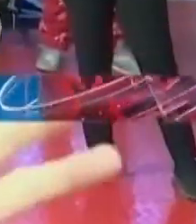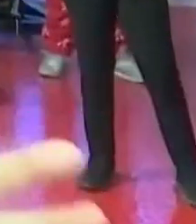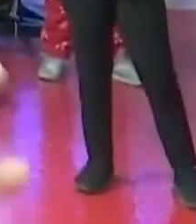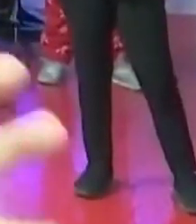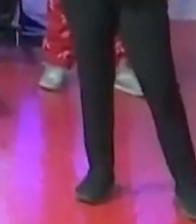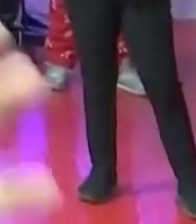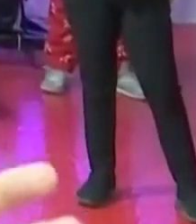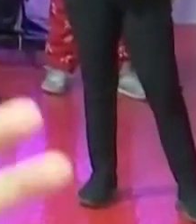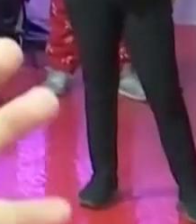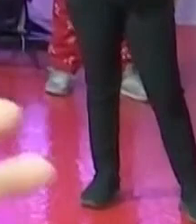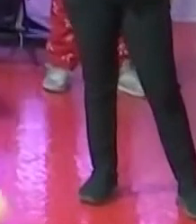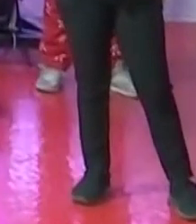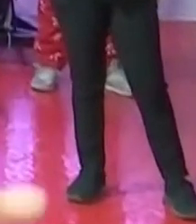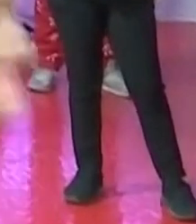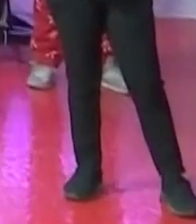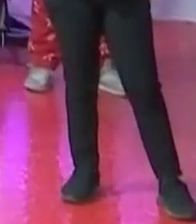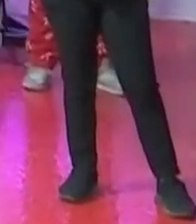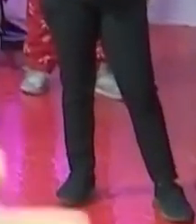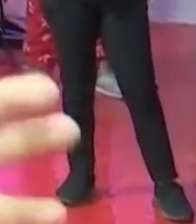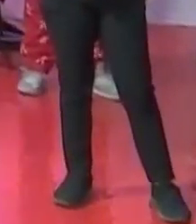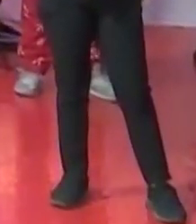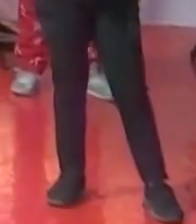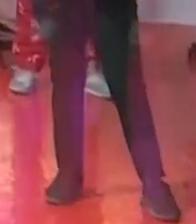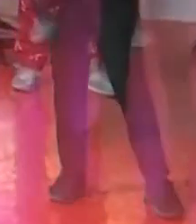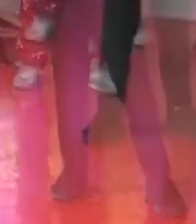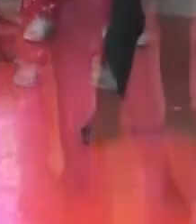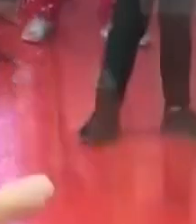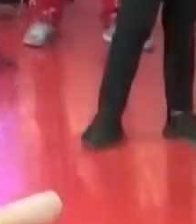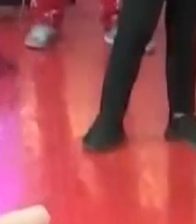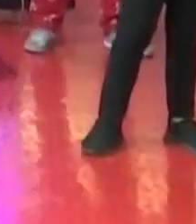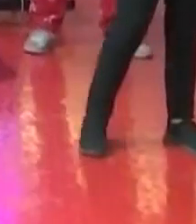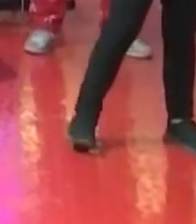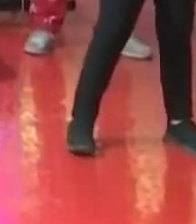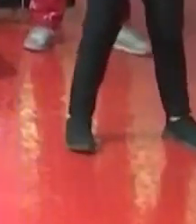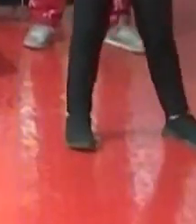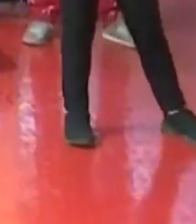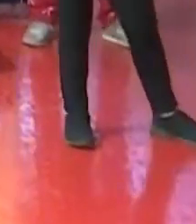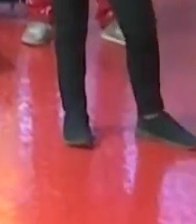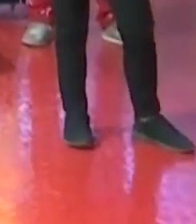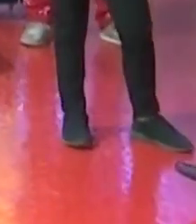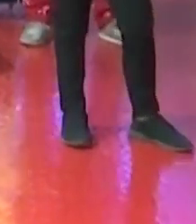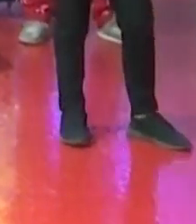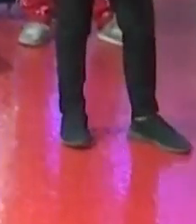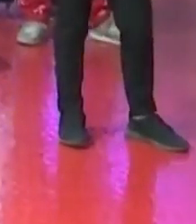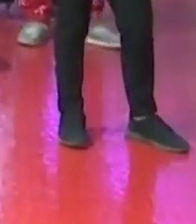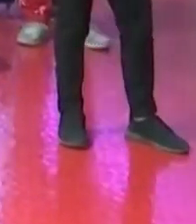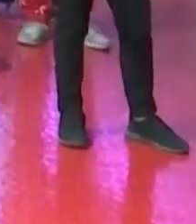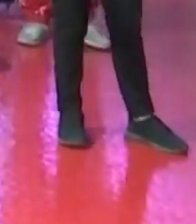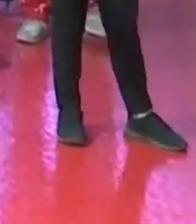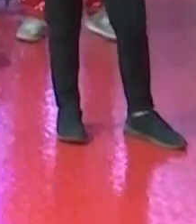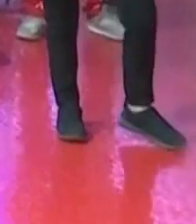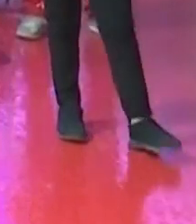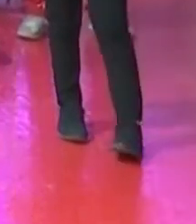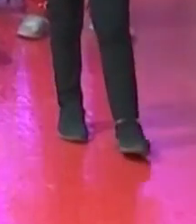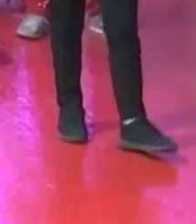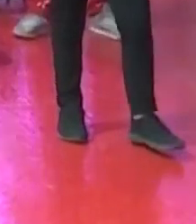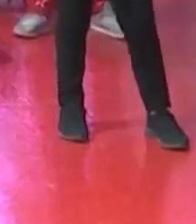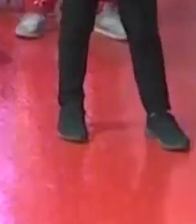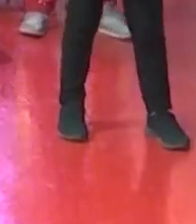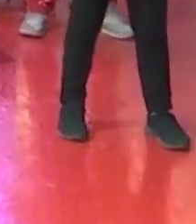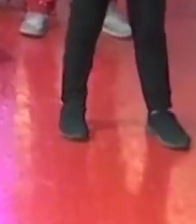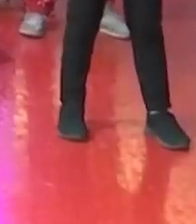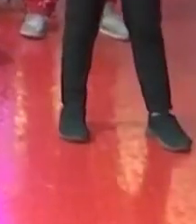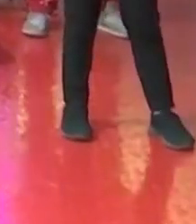las tecnologías que hay existentes en este mundo, en este momento en el mundo. ¿Qué queremos con la feria? Que las personas se acerquen, tengan